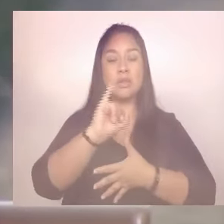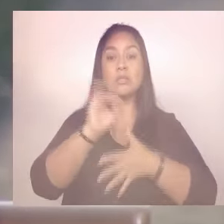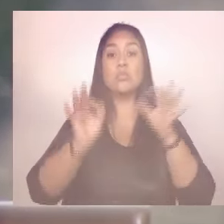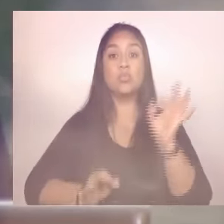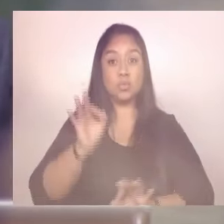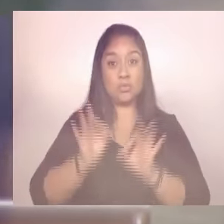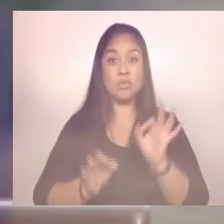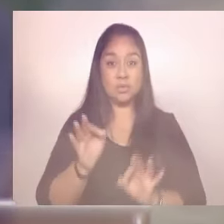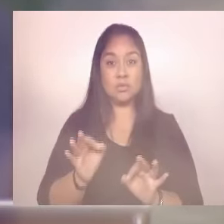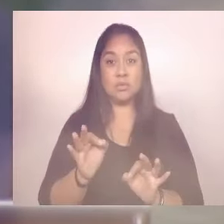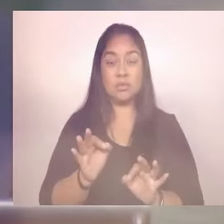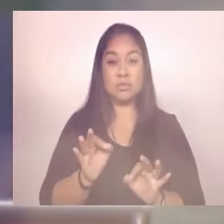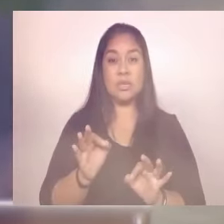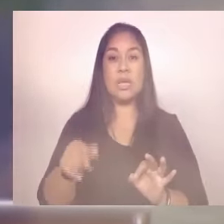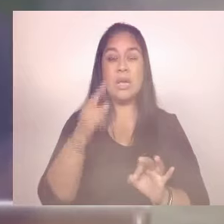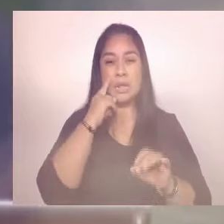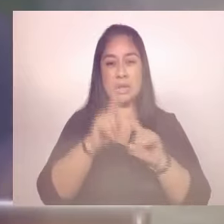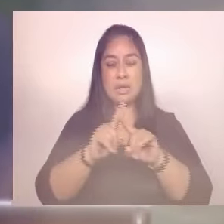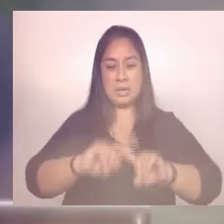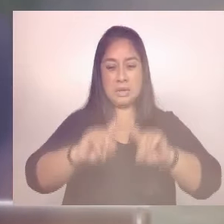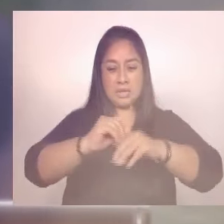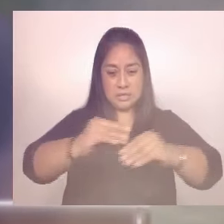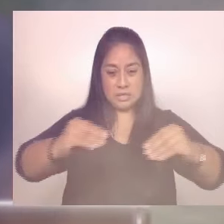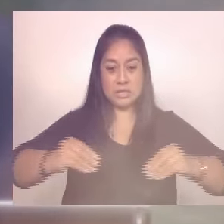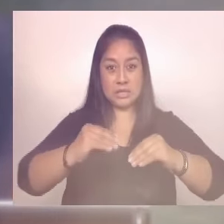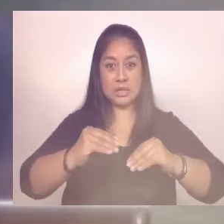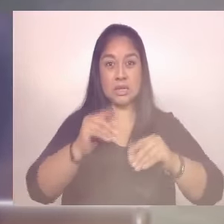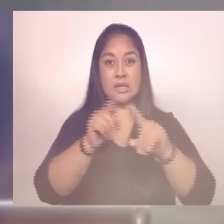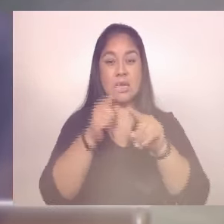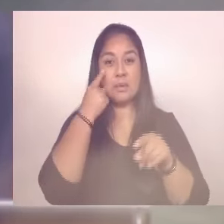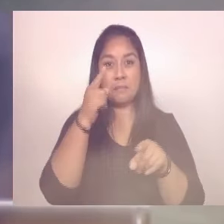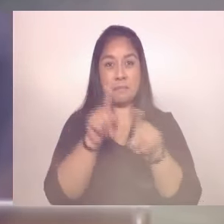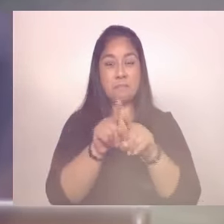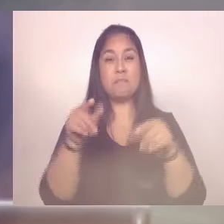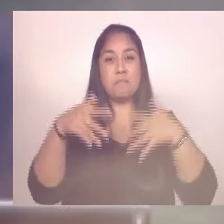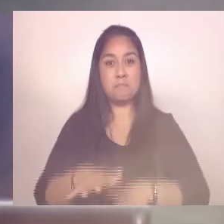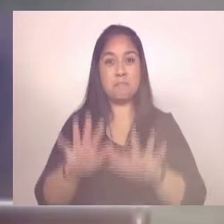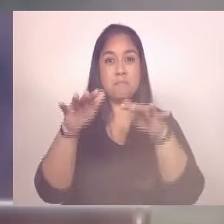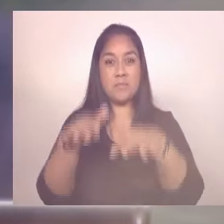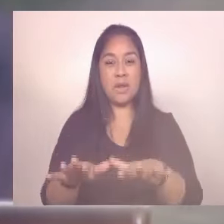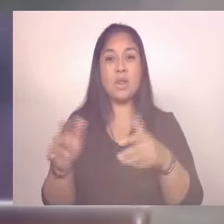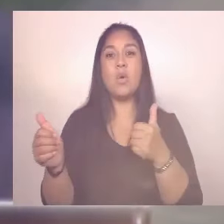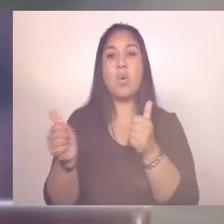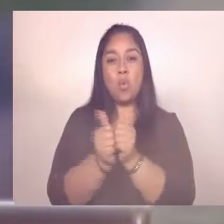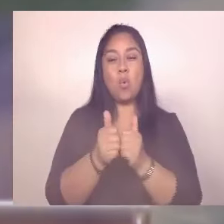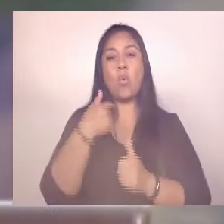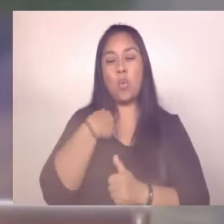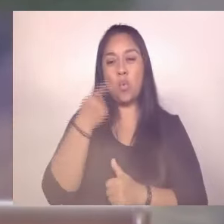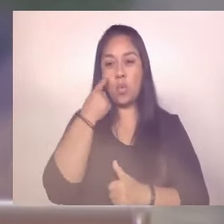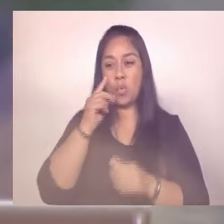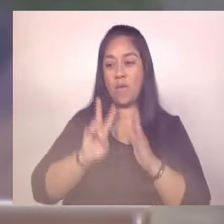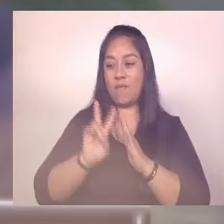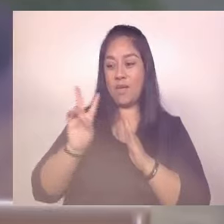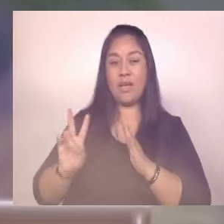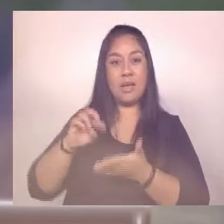Internacional de Justicia el diferendo territorial, insular y marítimo con nuestro